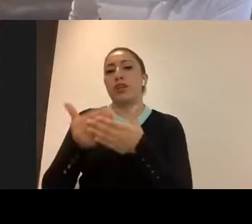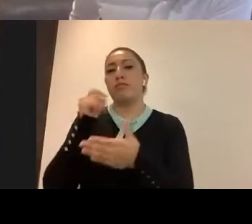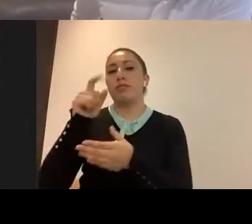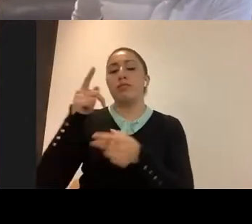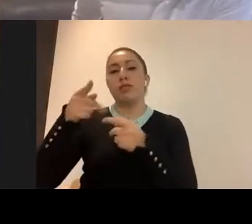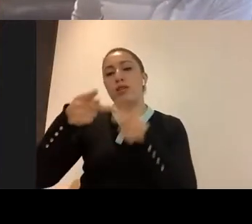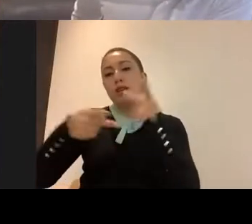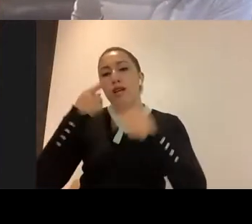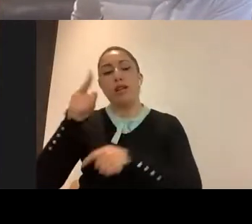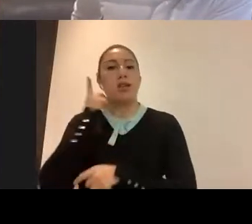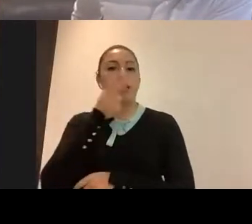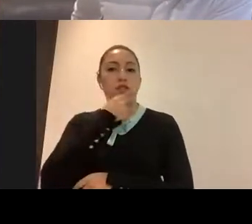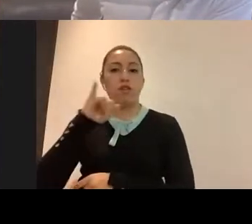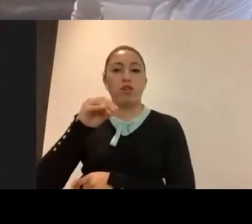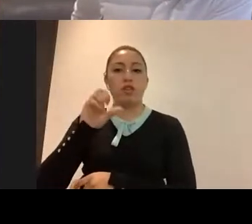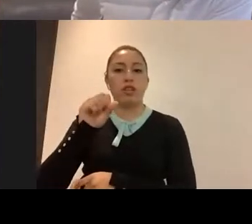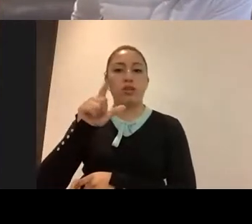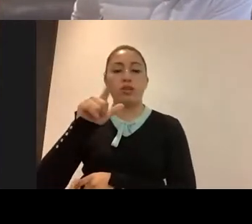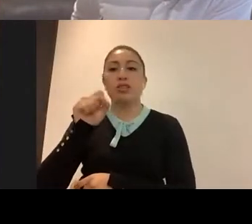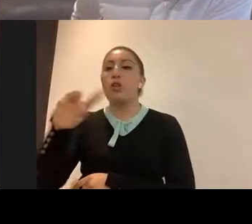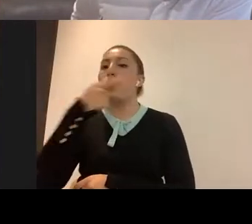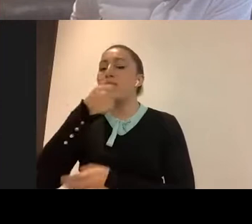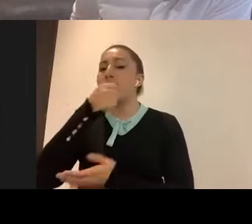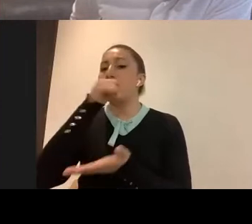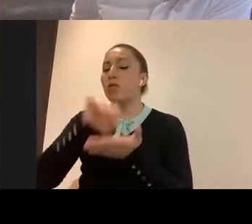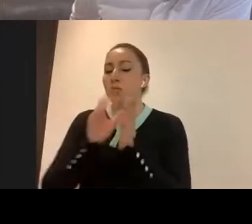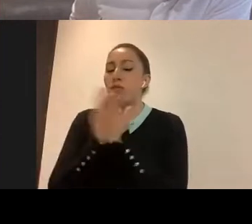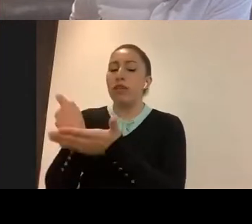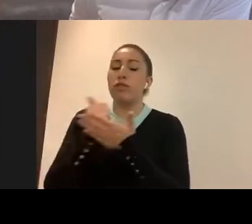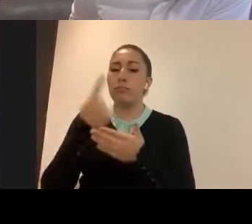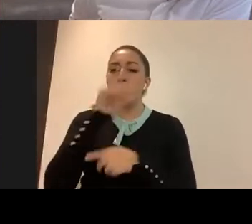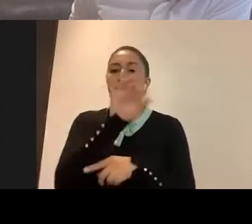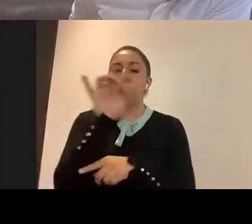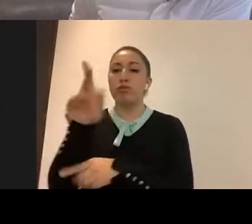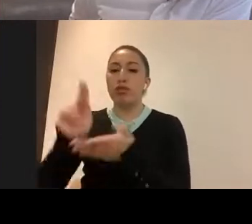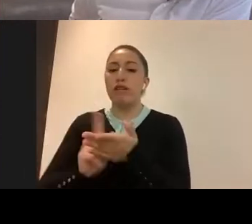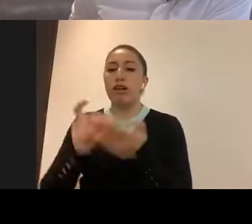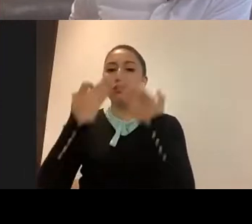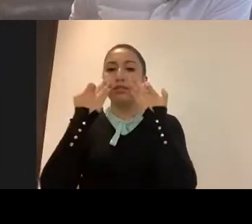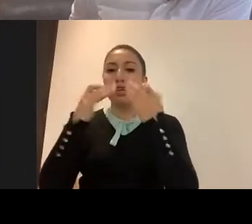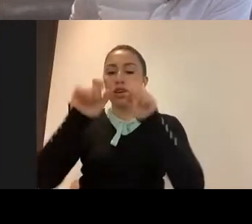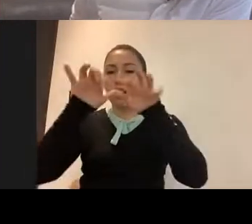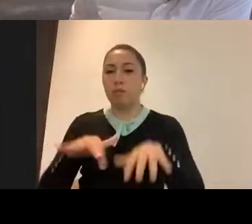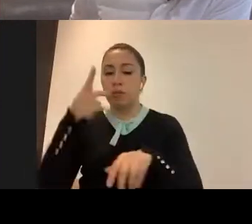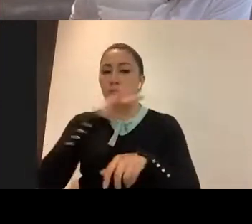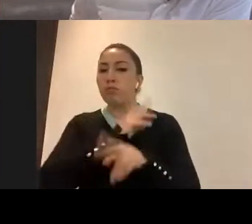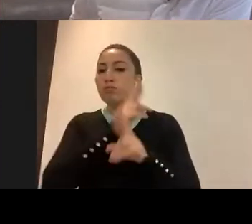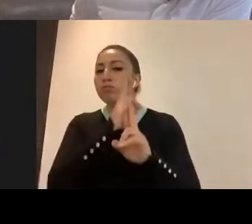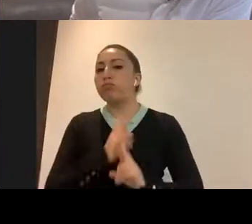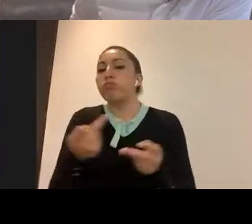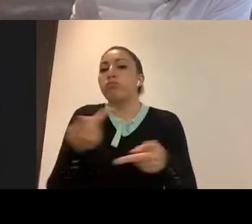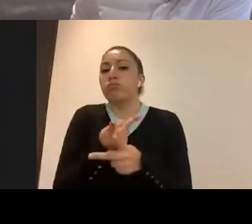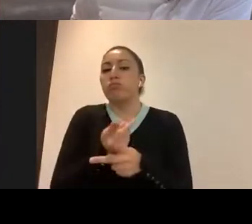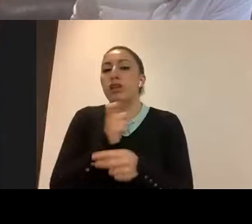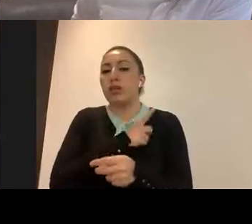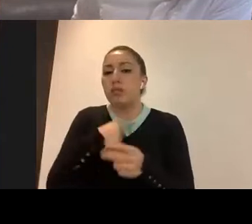Entonces, lo remitimos, ¿no? Por favor, de inmediato, para tomar una decisión inmediata respecto a esta responsabilidad que tenemos con el